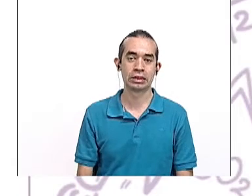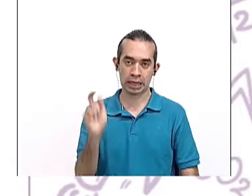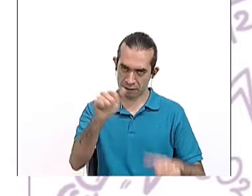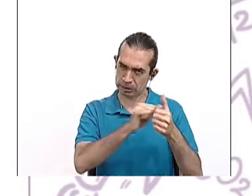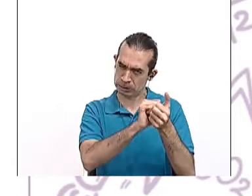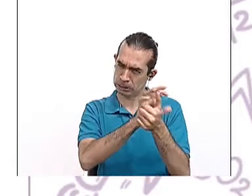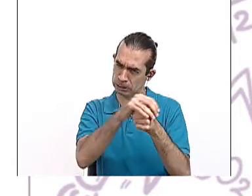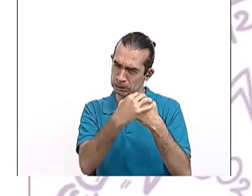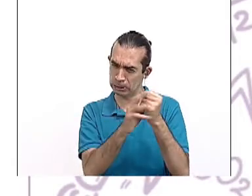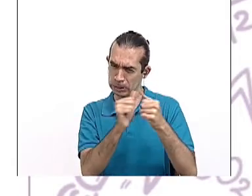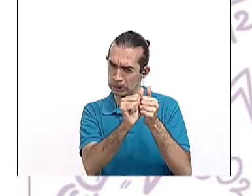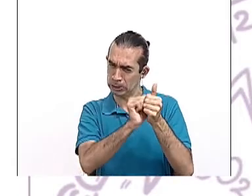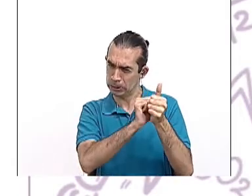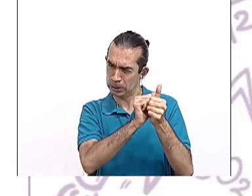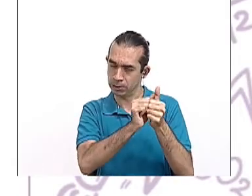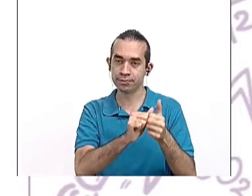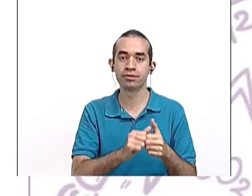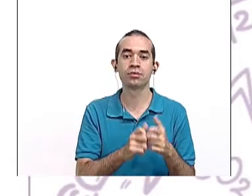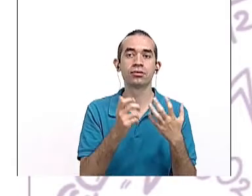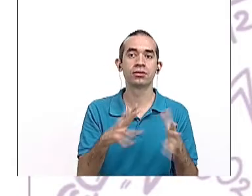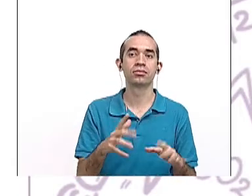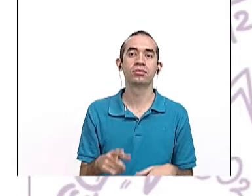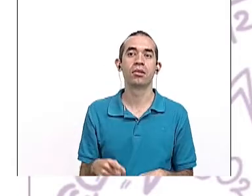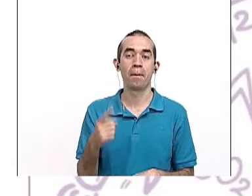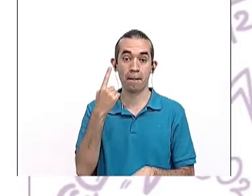Luego lo pasamos alrededor de la bomba.